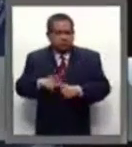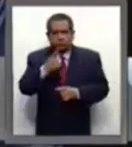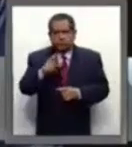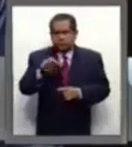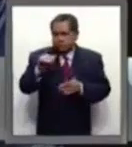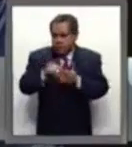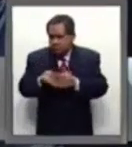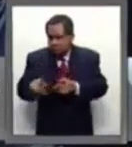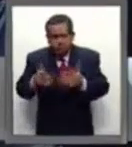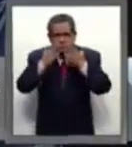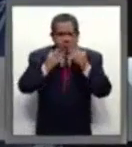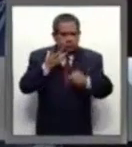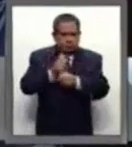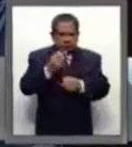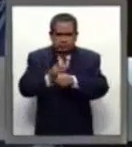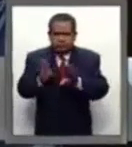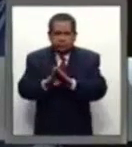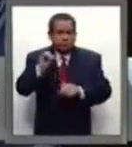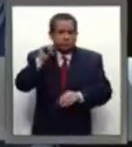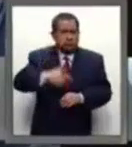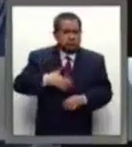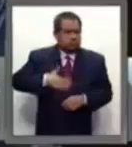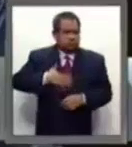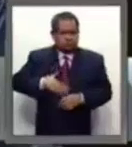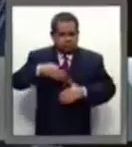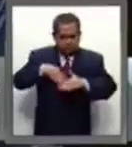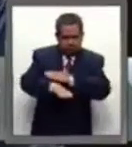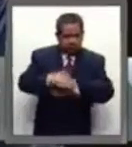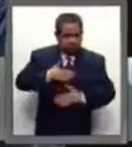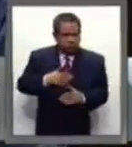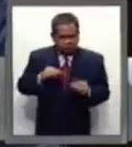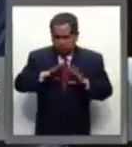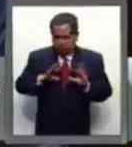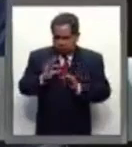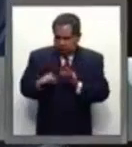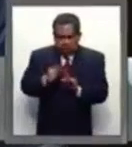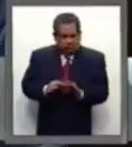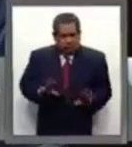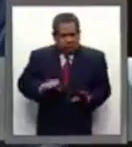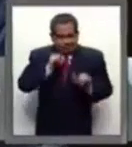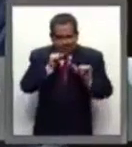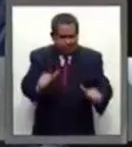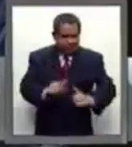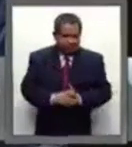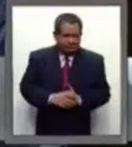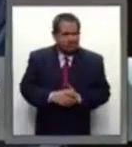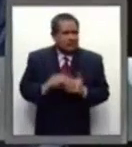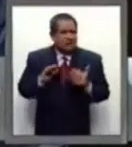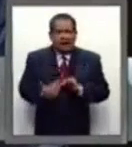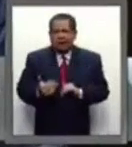102.548 no disponen de adecuaciones en los sanitarios para personas con discapacidad. Las carencias de infraestructura